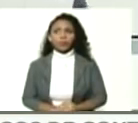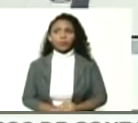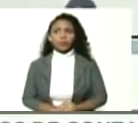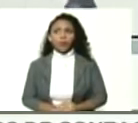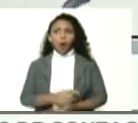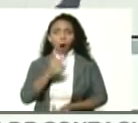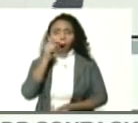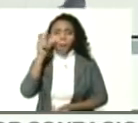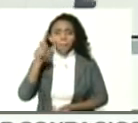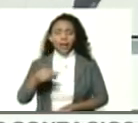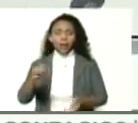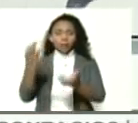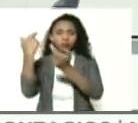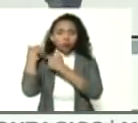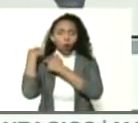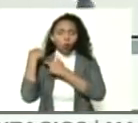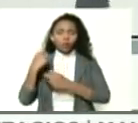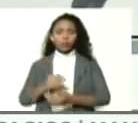Mendoza Maldonado,